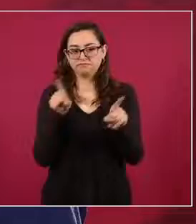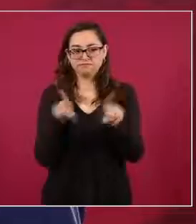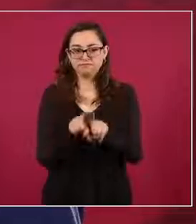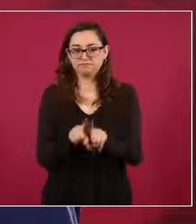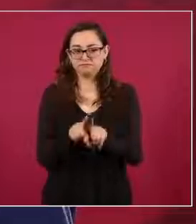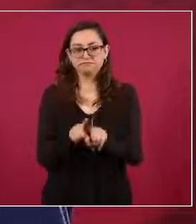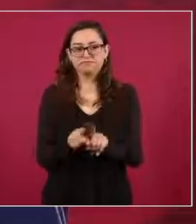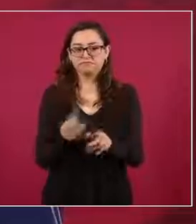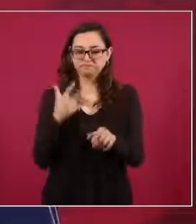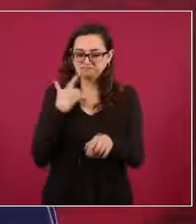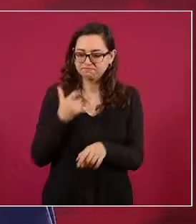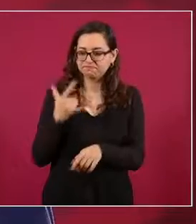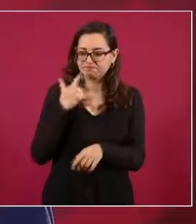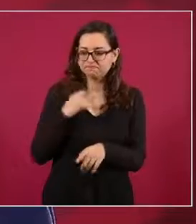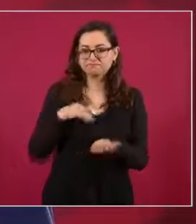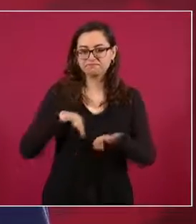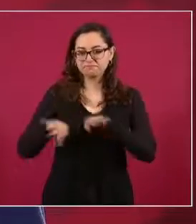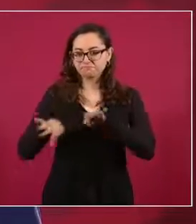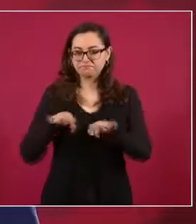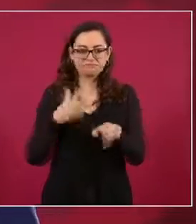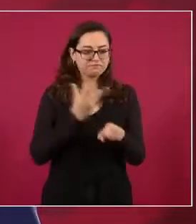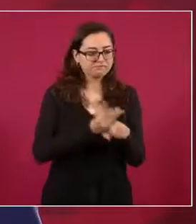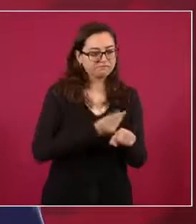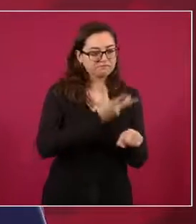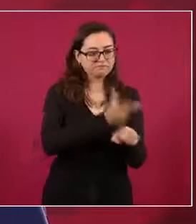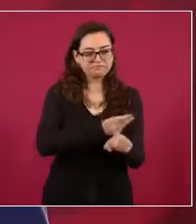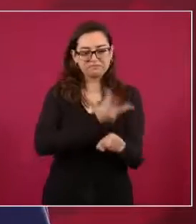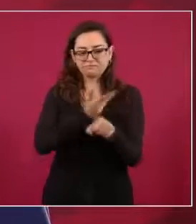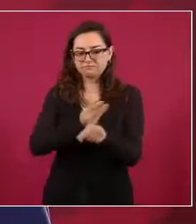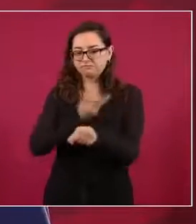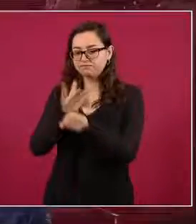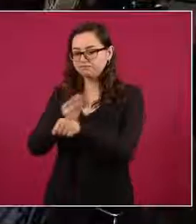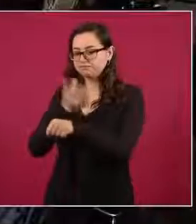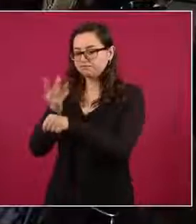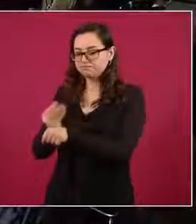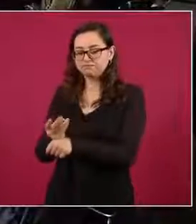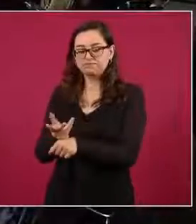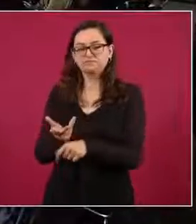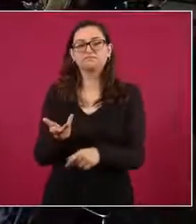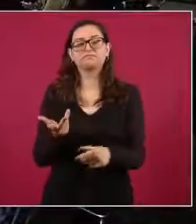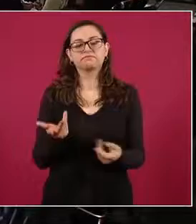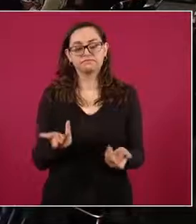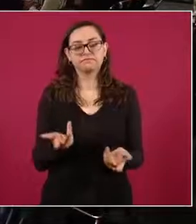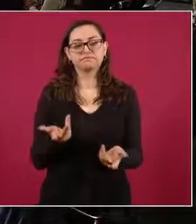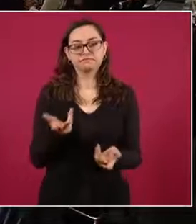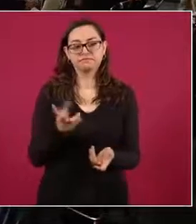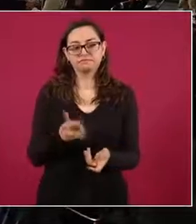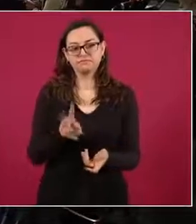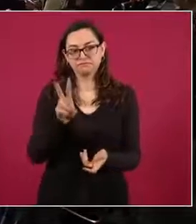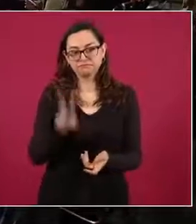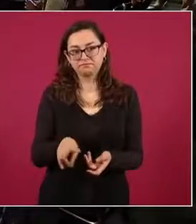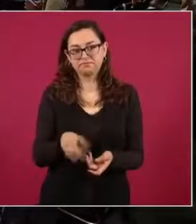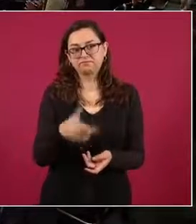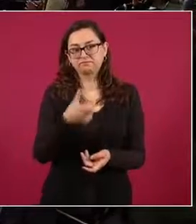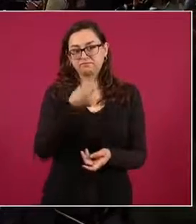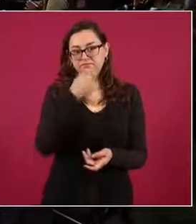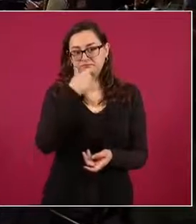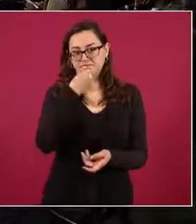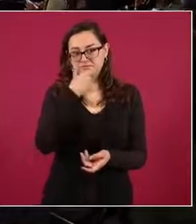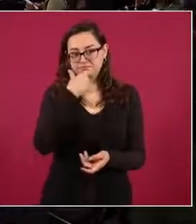Entonces, estamos trabajando en eso. Desde luego que no falten las